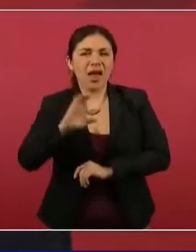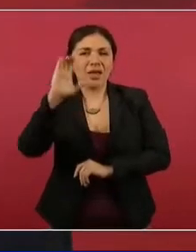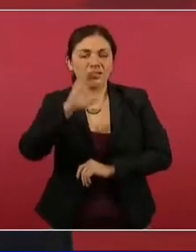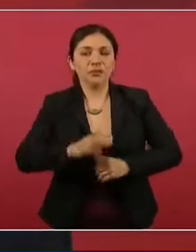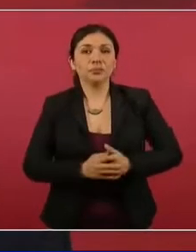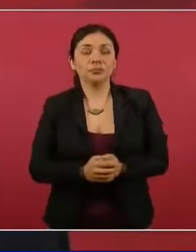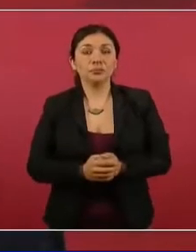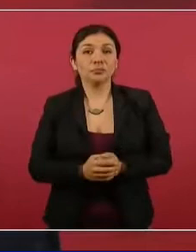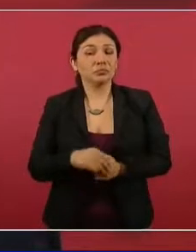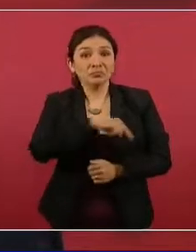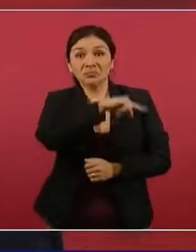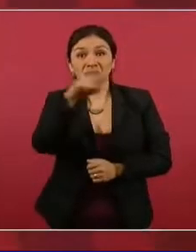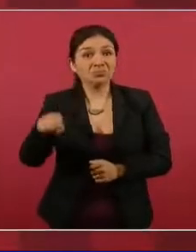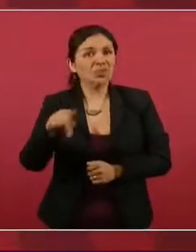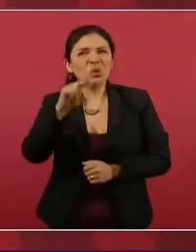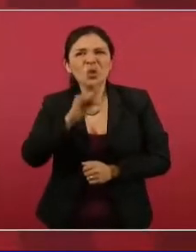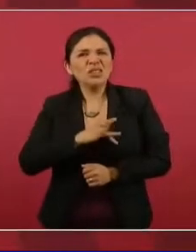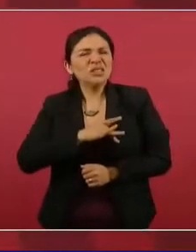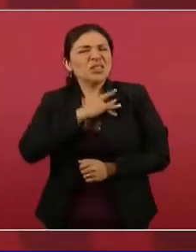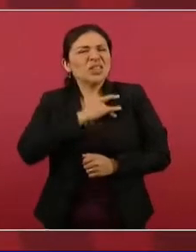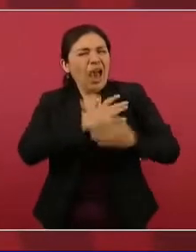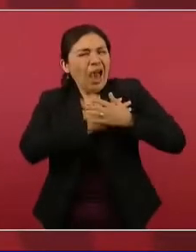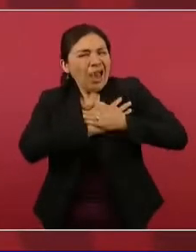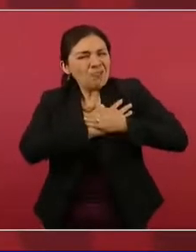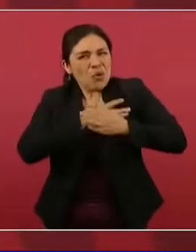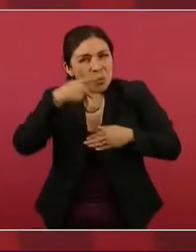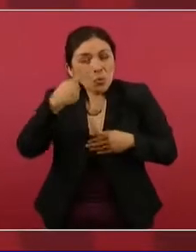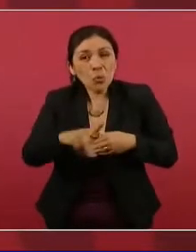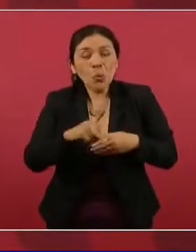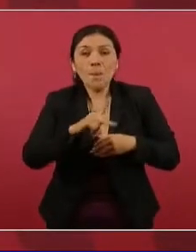el que no quiere a su patria no quiere a su madre.